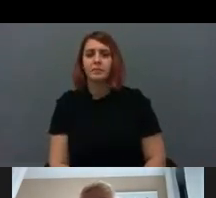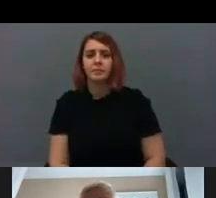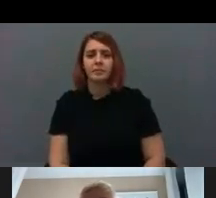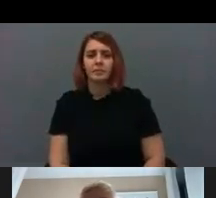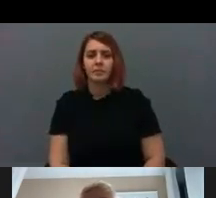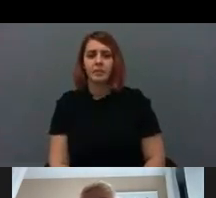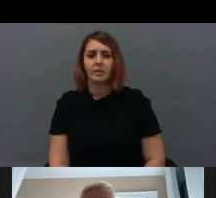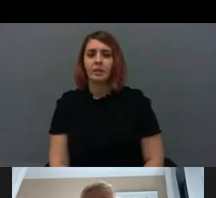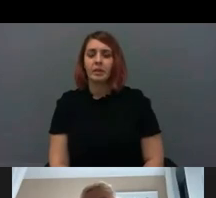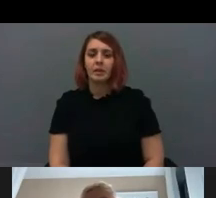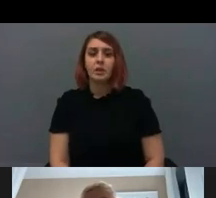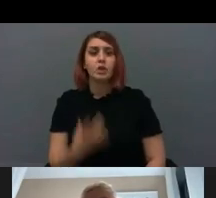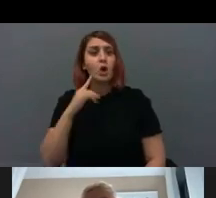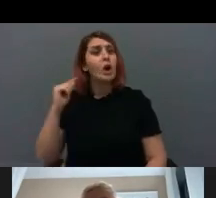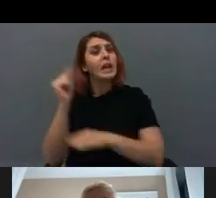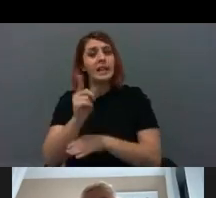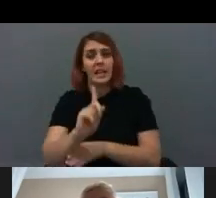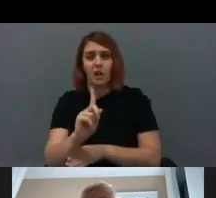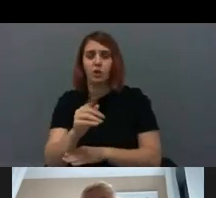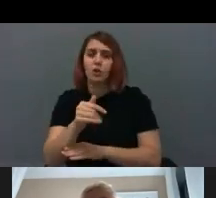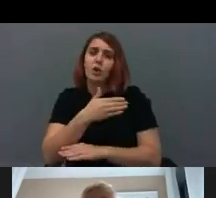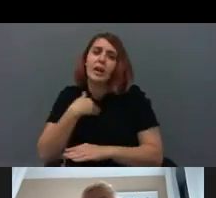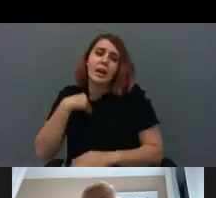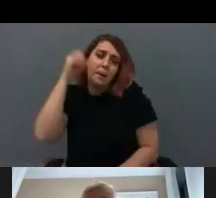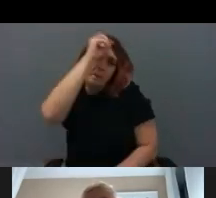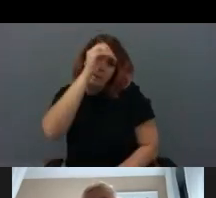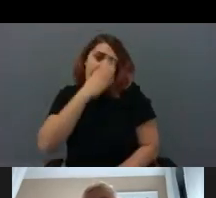es una forma de